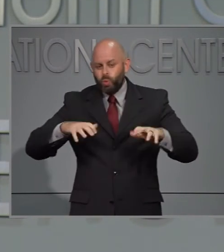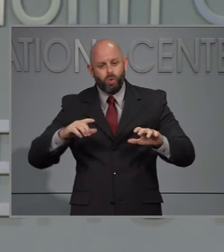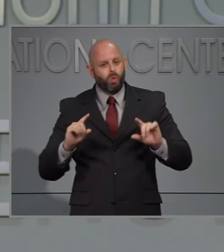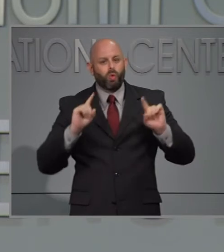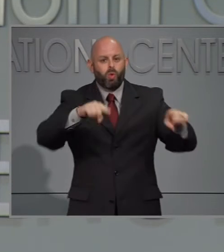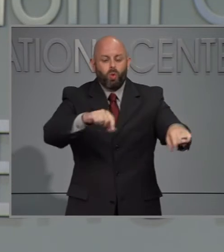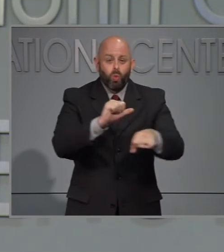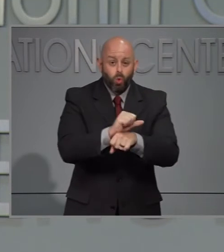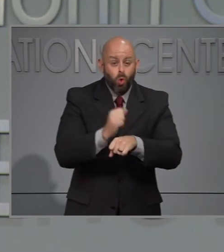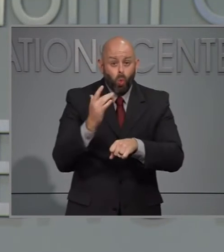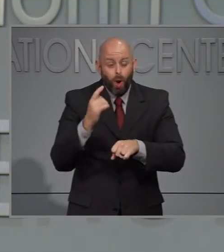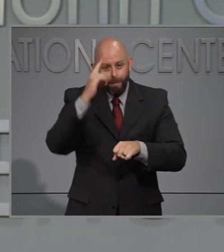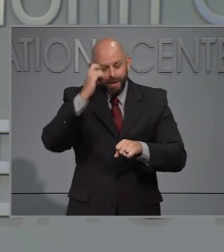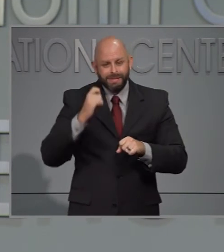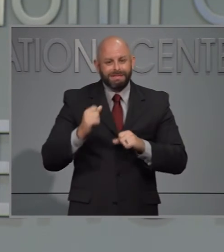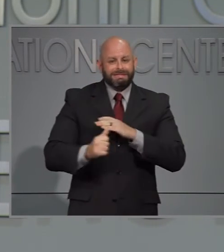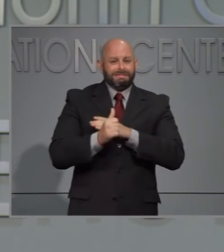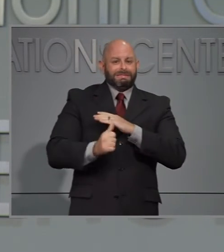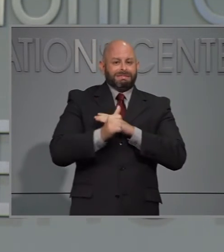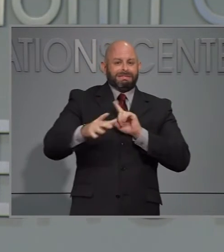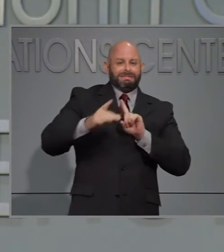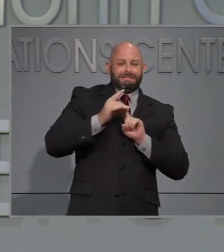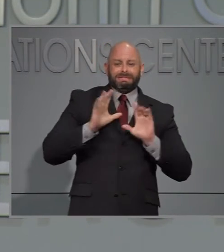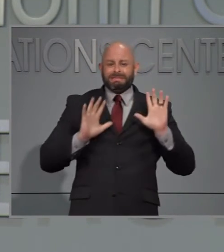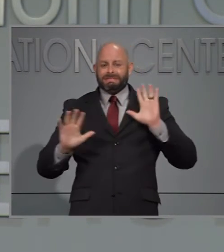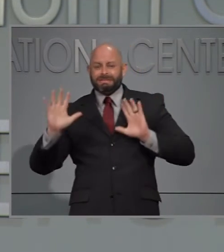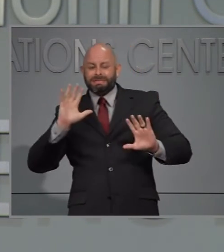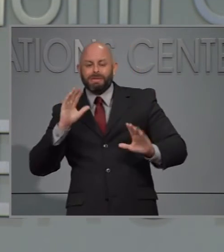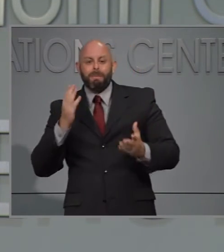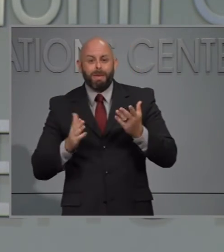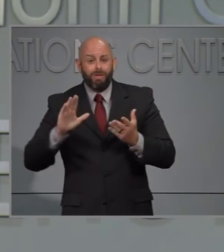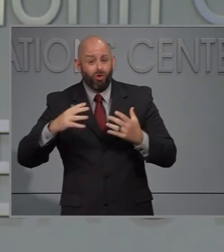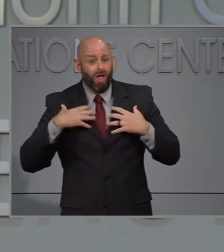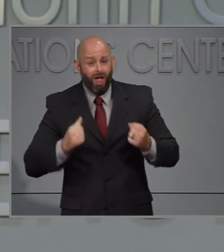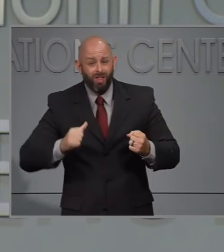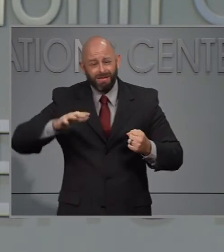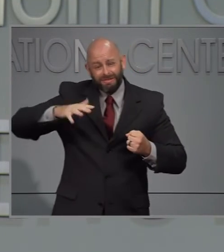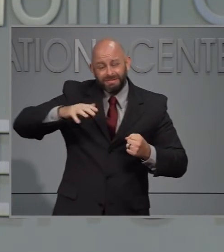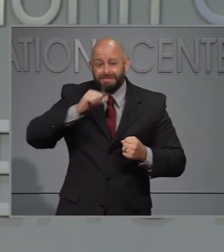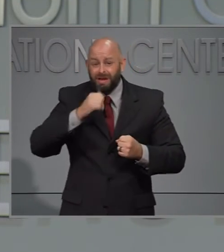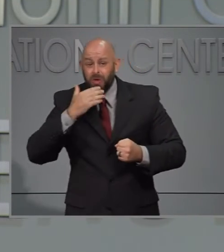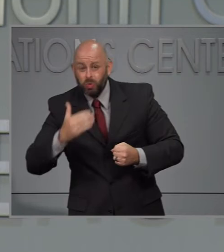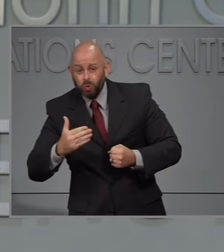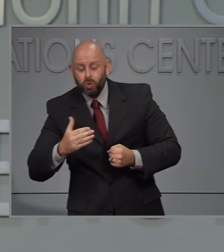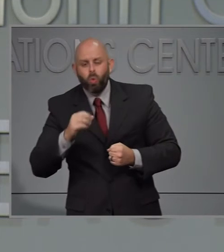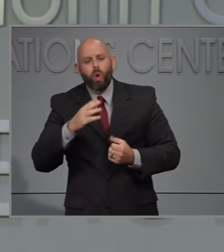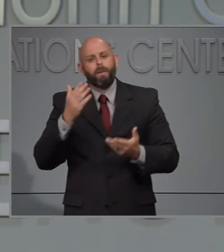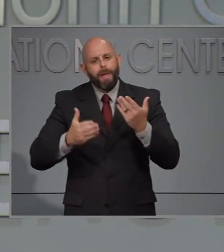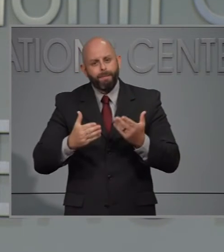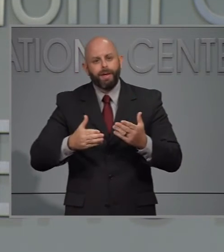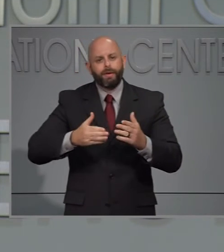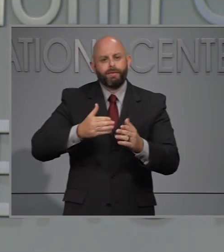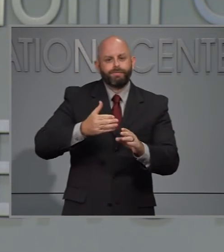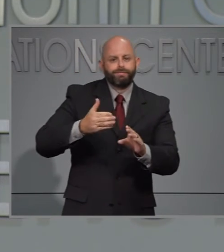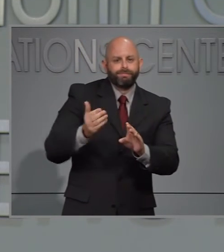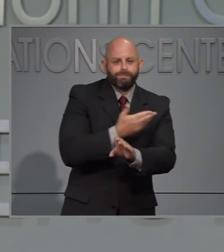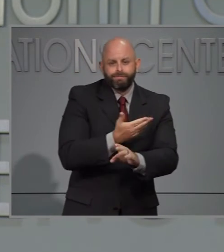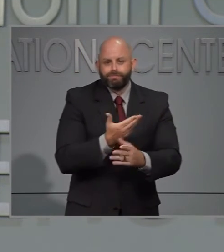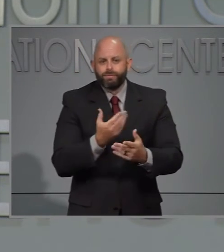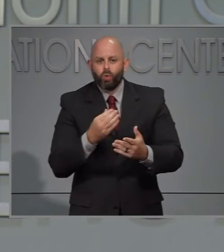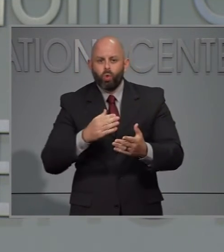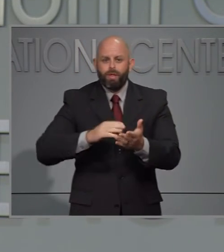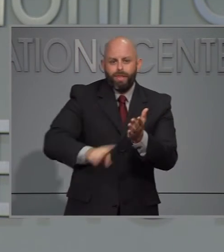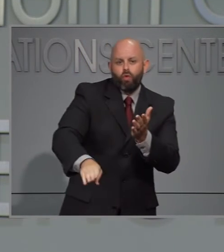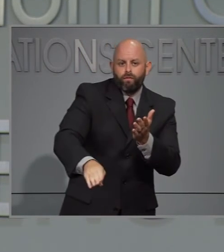por la salud o porque su trabajo se ha eliminado. Pero continuaremos trabajando en esto por